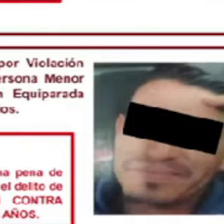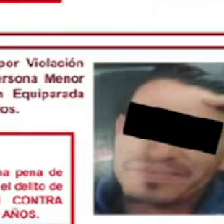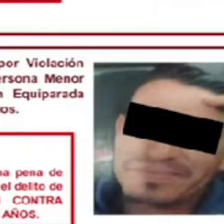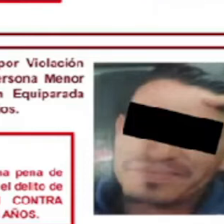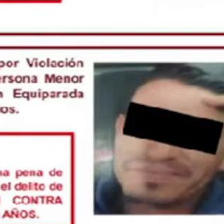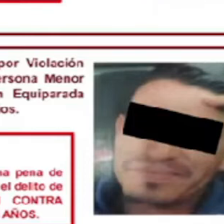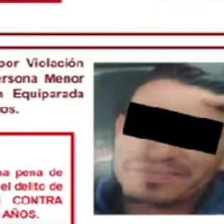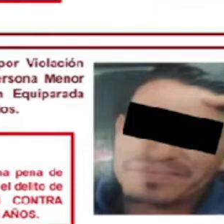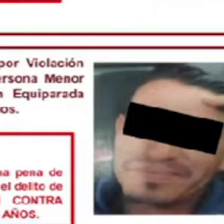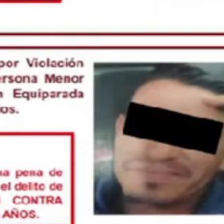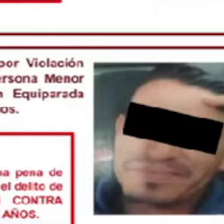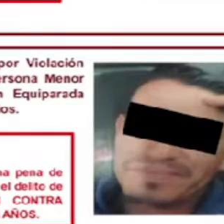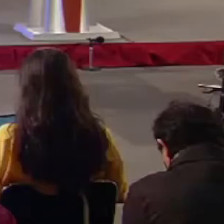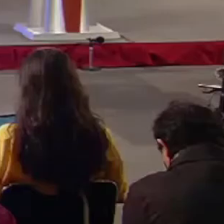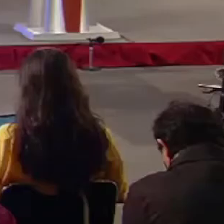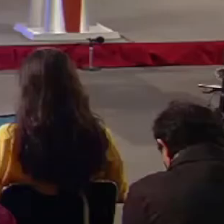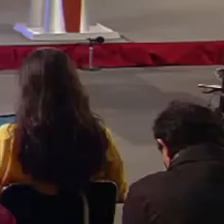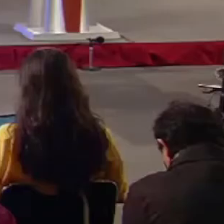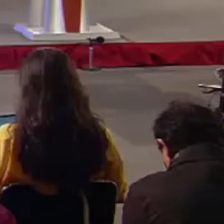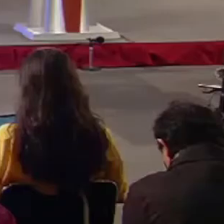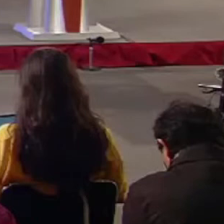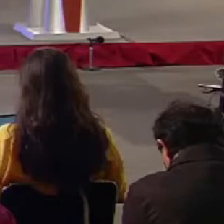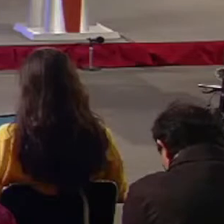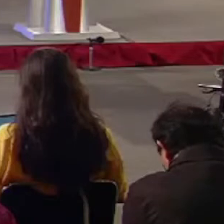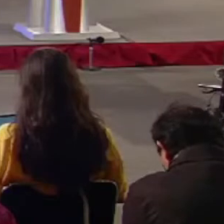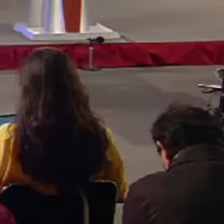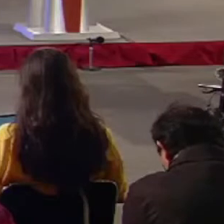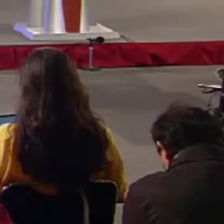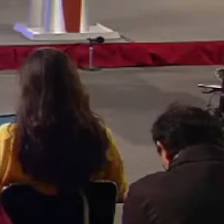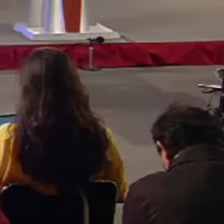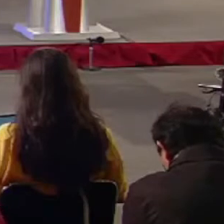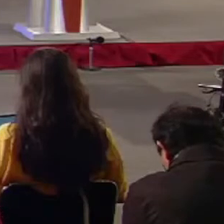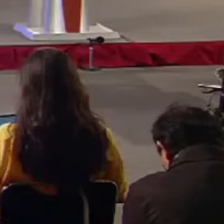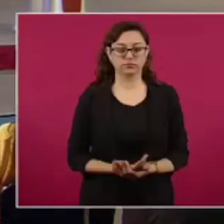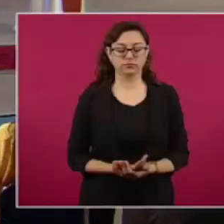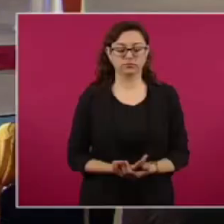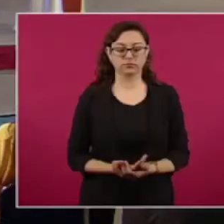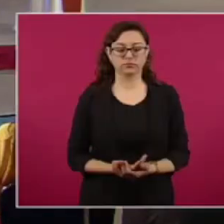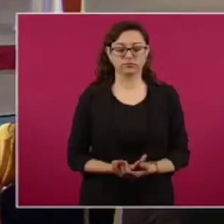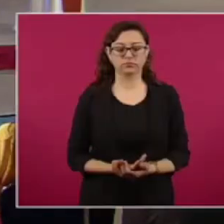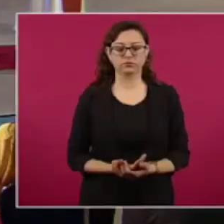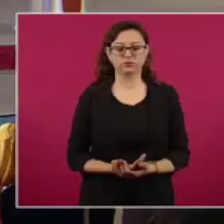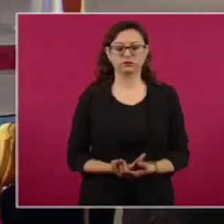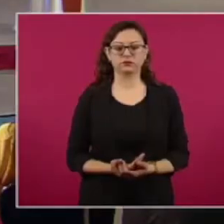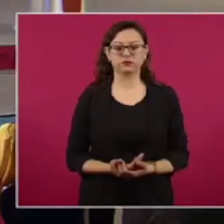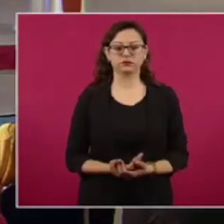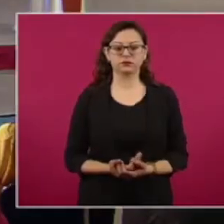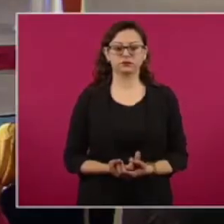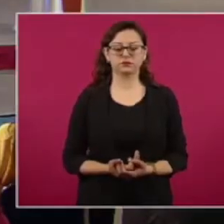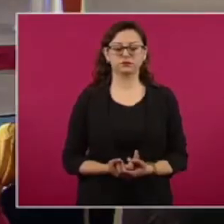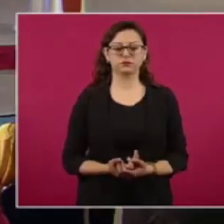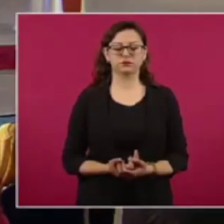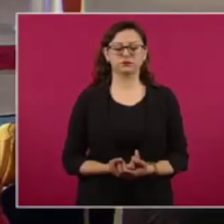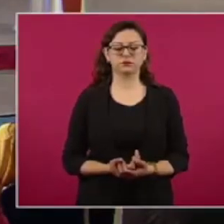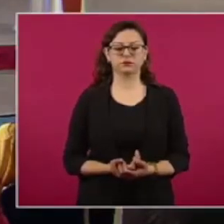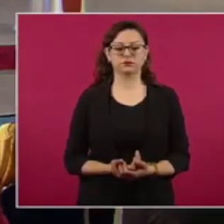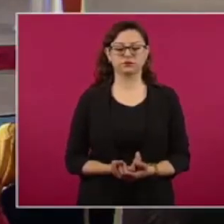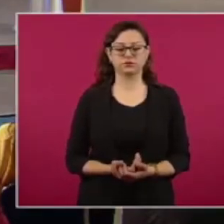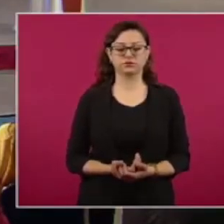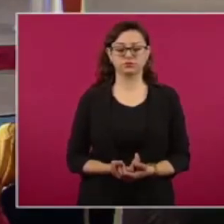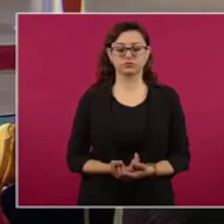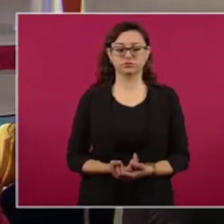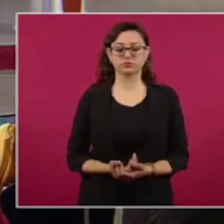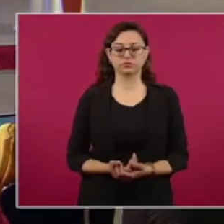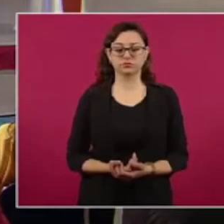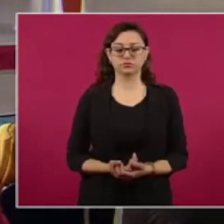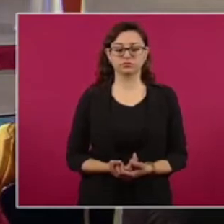prisión, otra más por feminicidio en contra de Marco Antonio N., a quien se le impuso una pena de prisión por